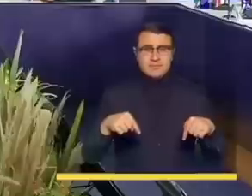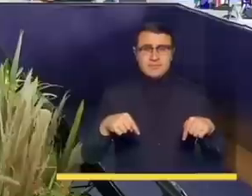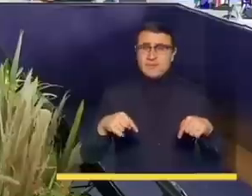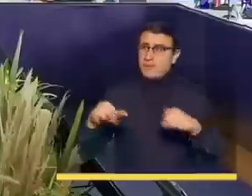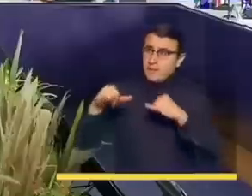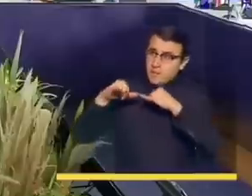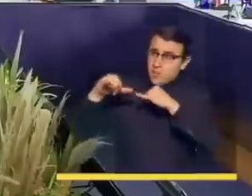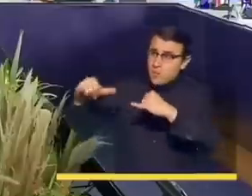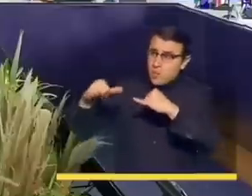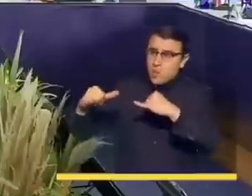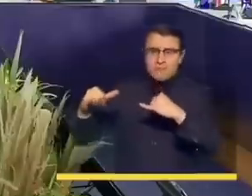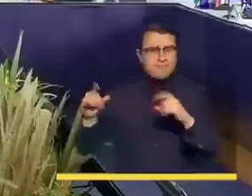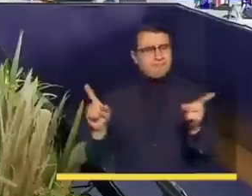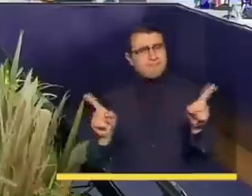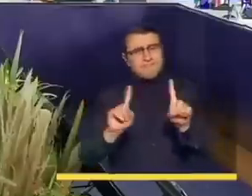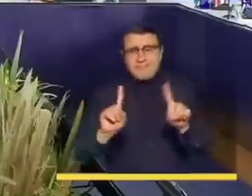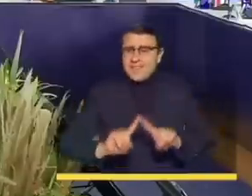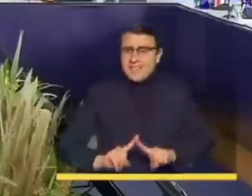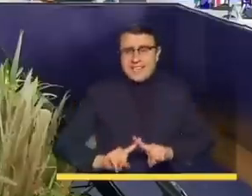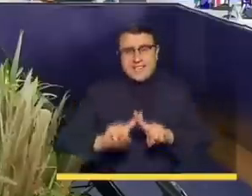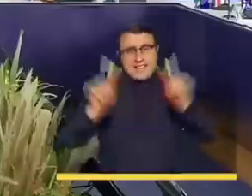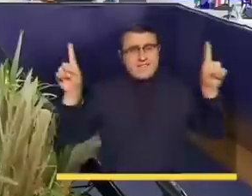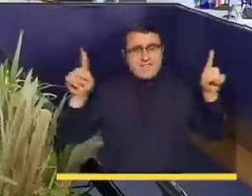no es así.